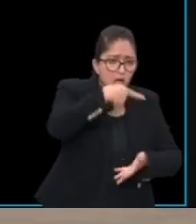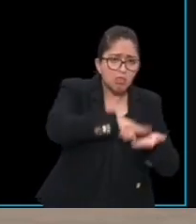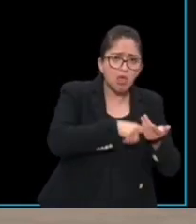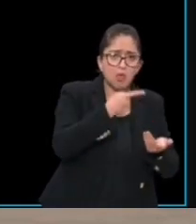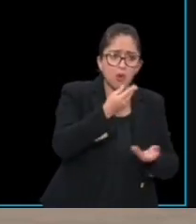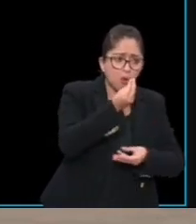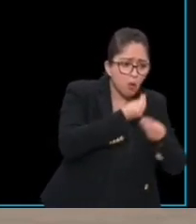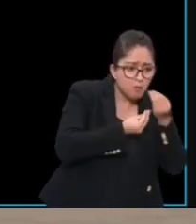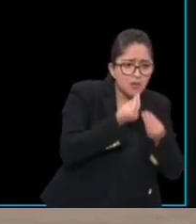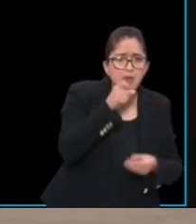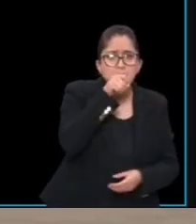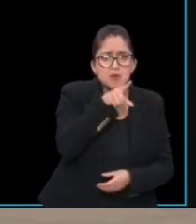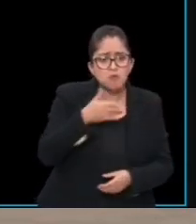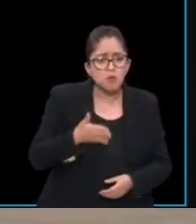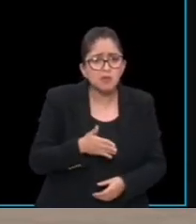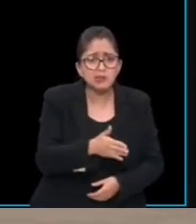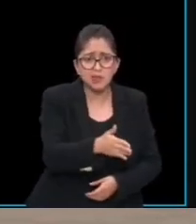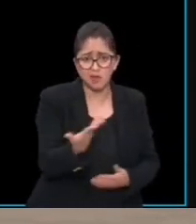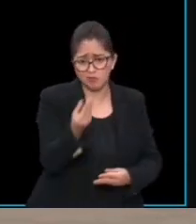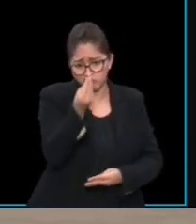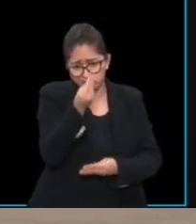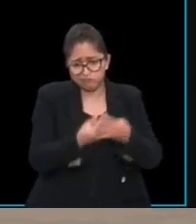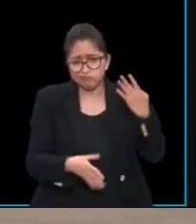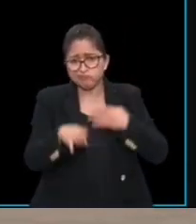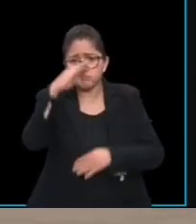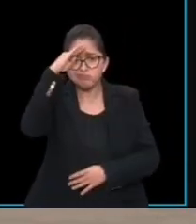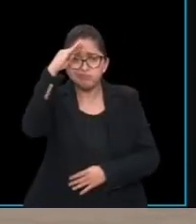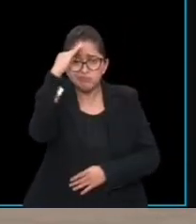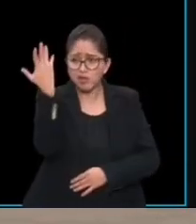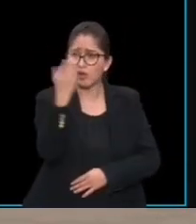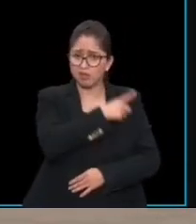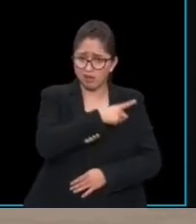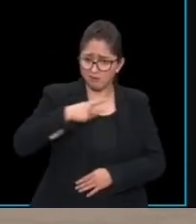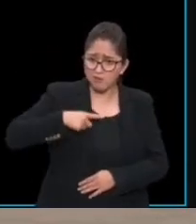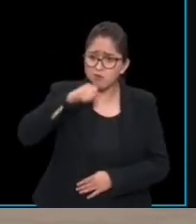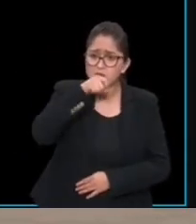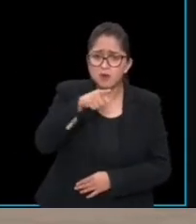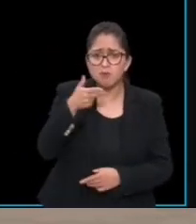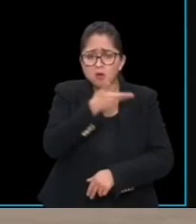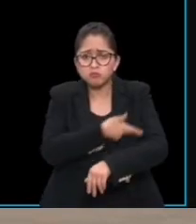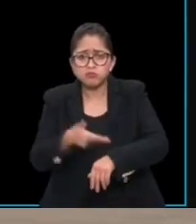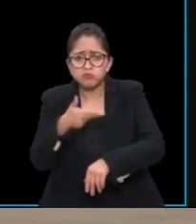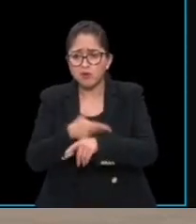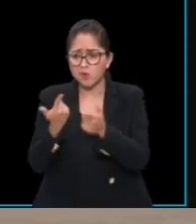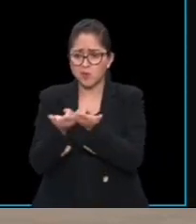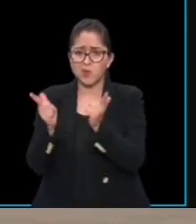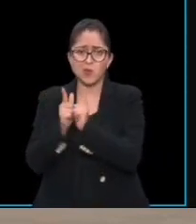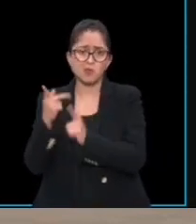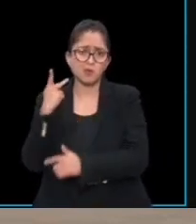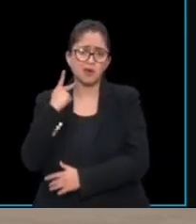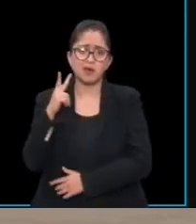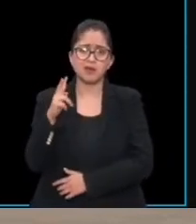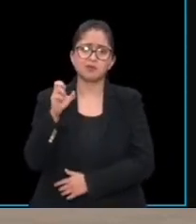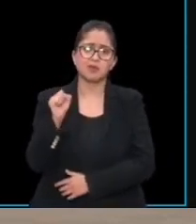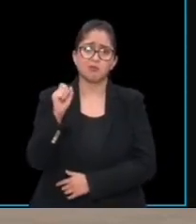pescados, en todo esto. Yo creo que buena parte de lo que tenemos que hacer y buena parte de lo que traemos como visión de las redes sociales progresistas, de acuerdo